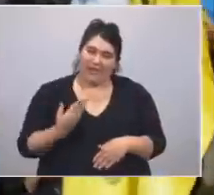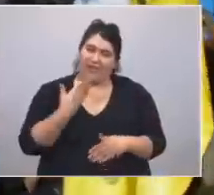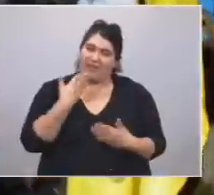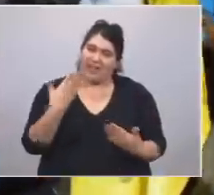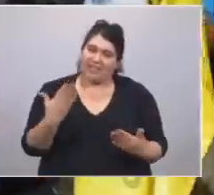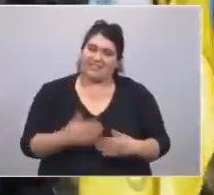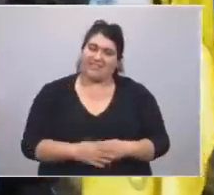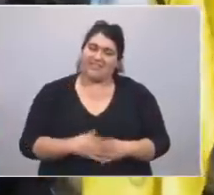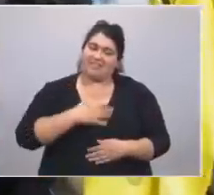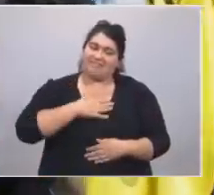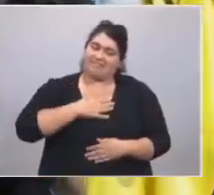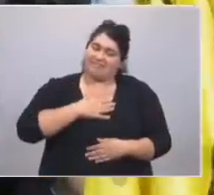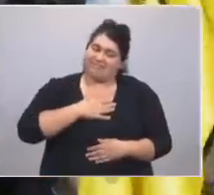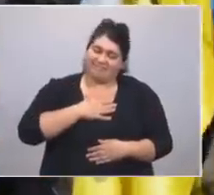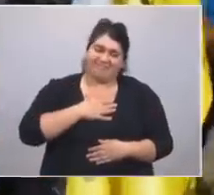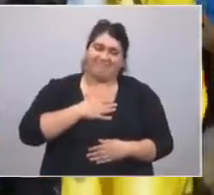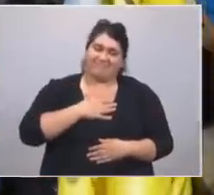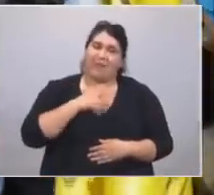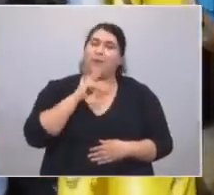querida